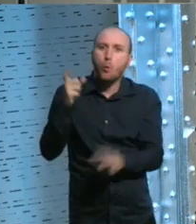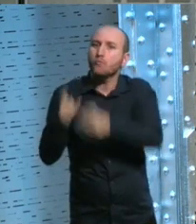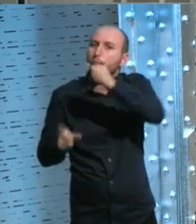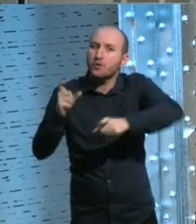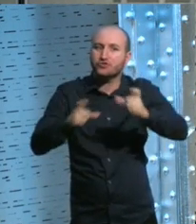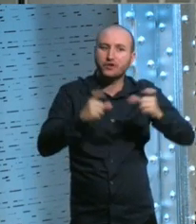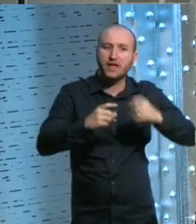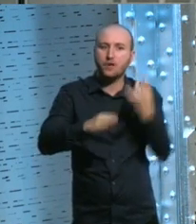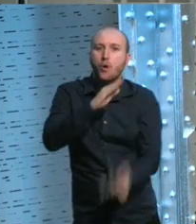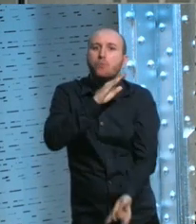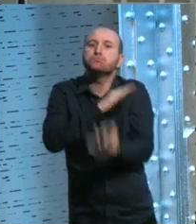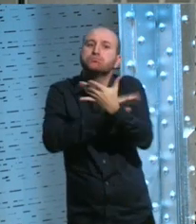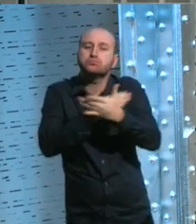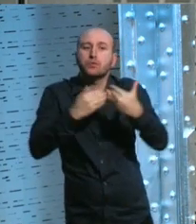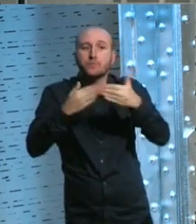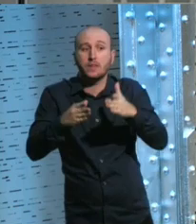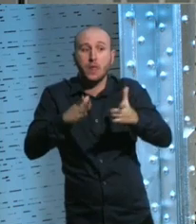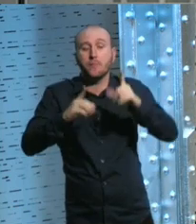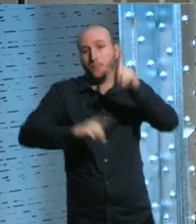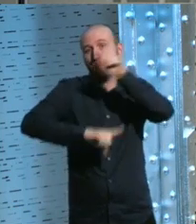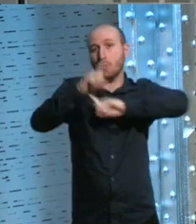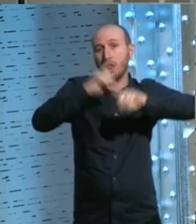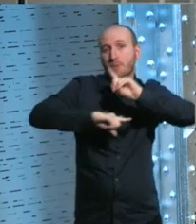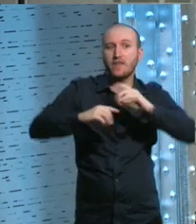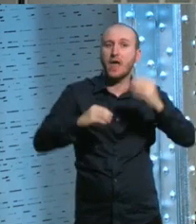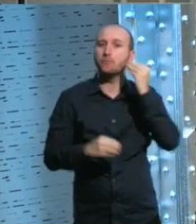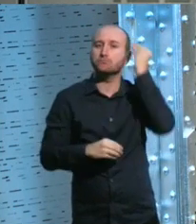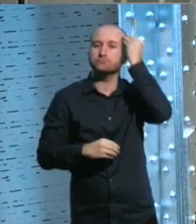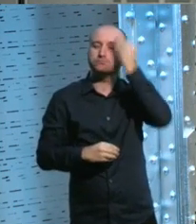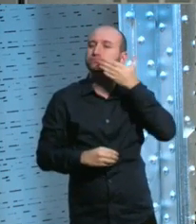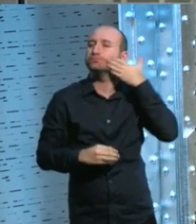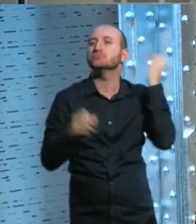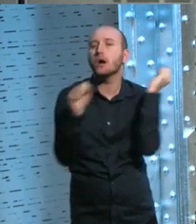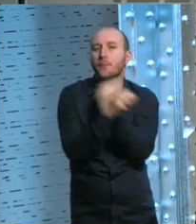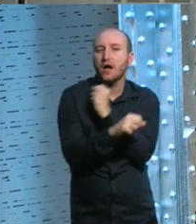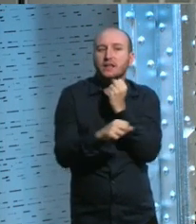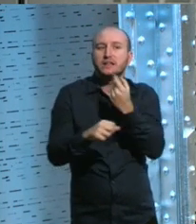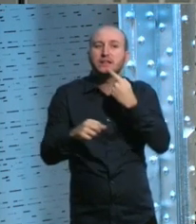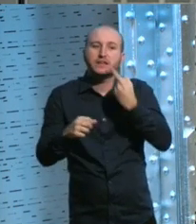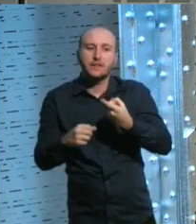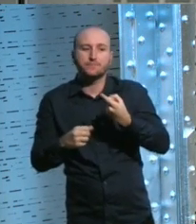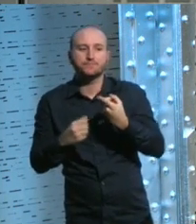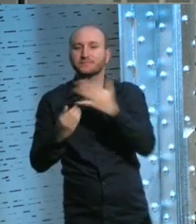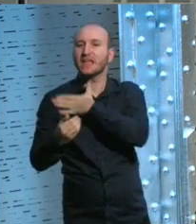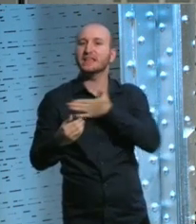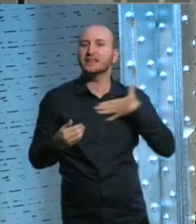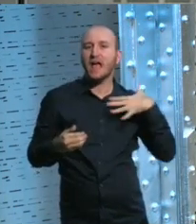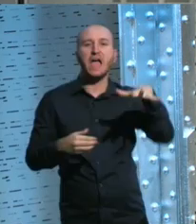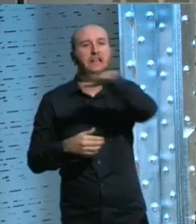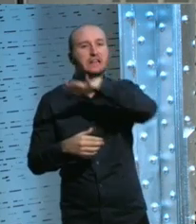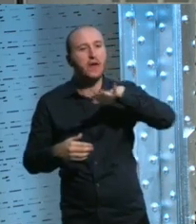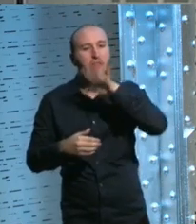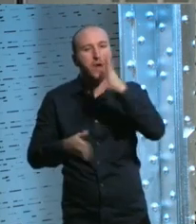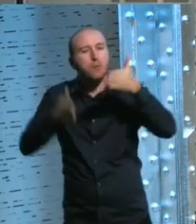creó Ushahidi, el programa de crowd mapping, y entonces que quería tener un espacio para trabajar